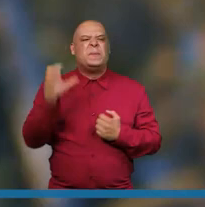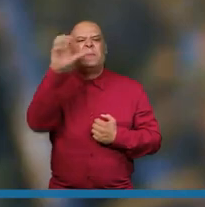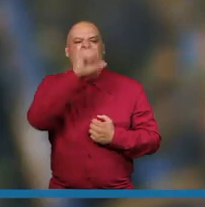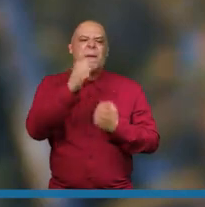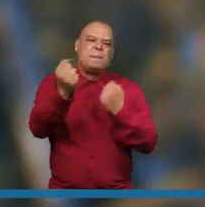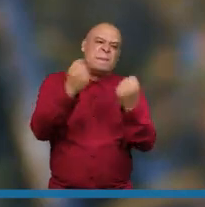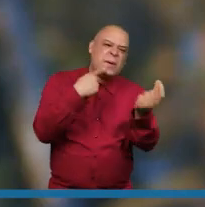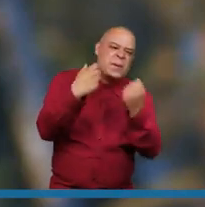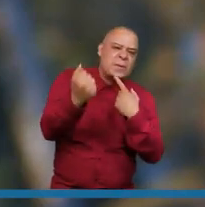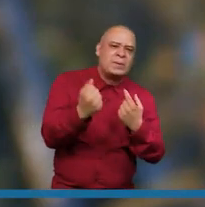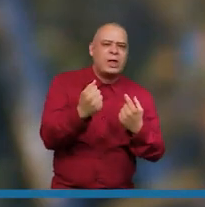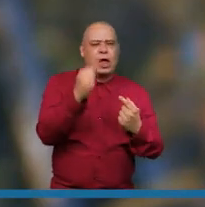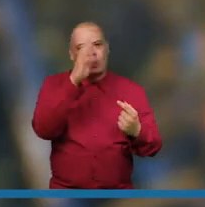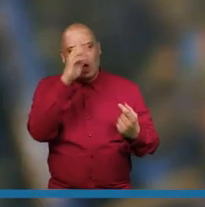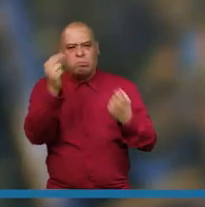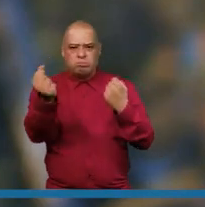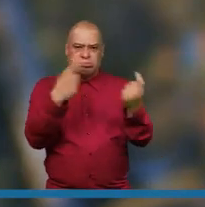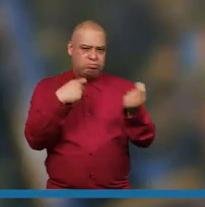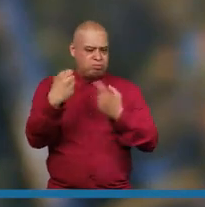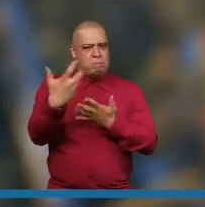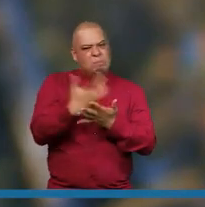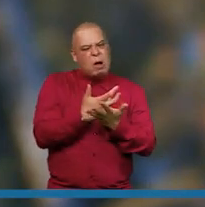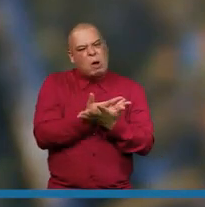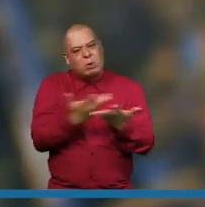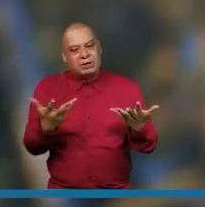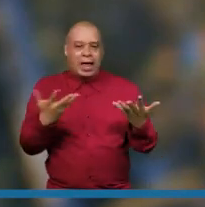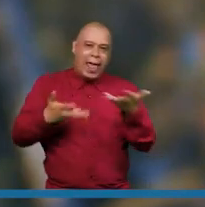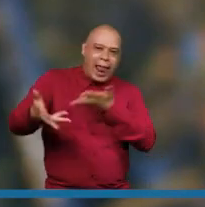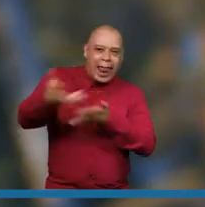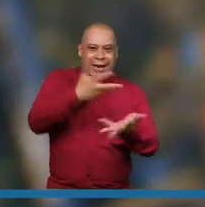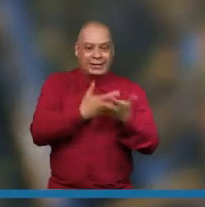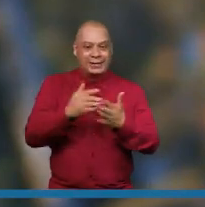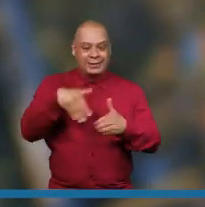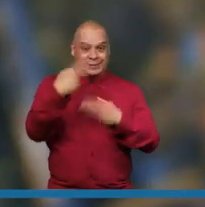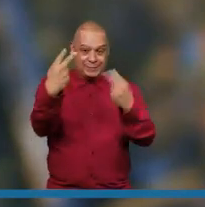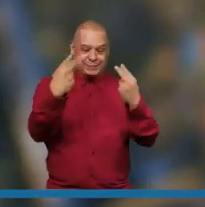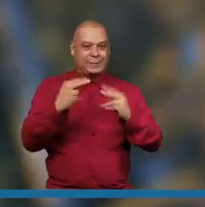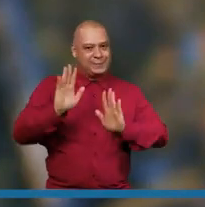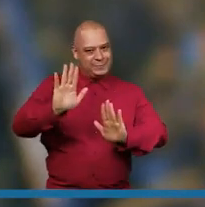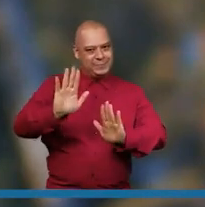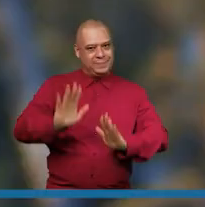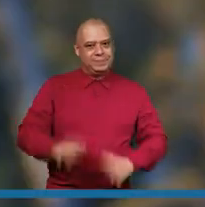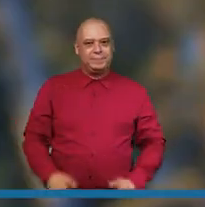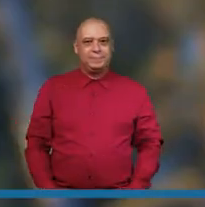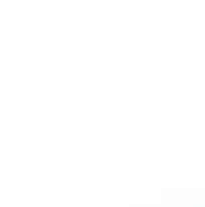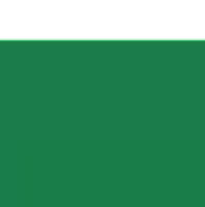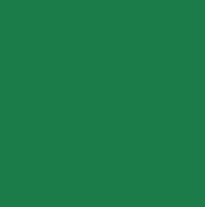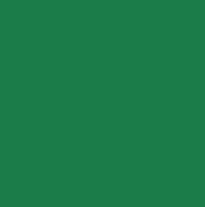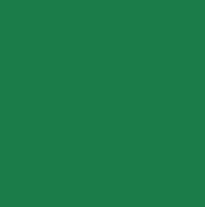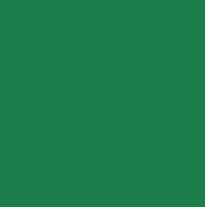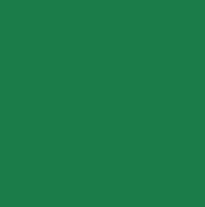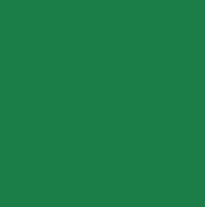La idea es que nos envíen sus preguntas, sus comentarios y también que conversen con nosotros. Ya nos vemos.